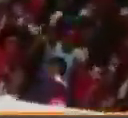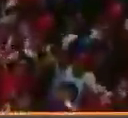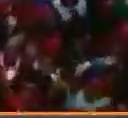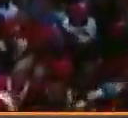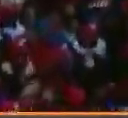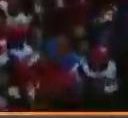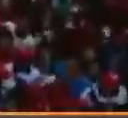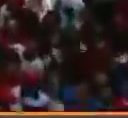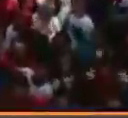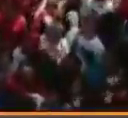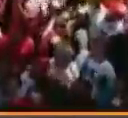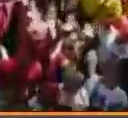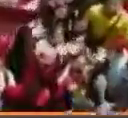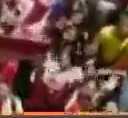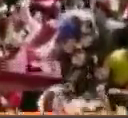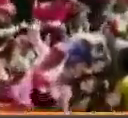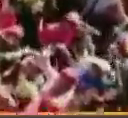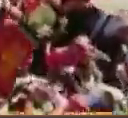¡Cuba!